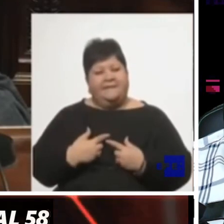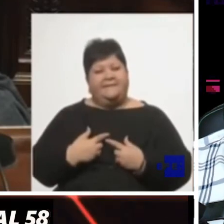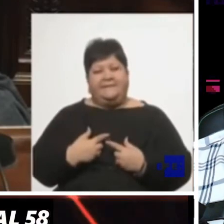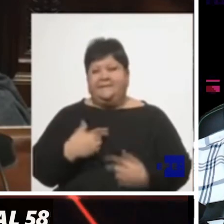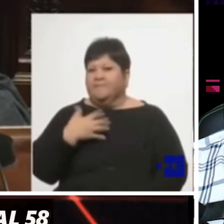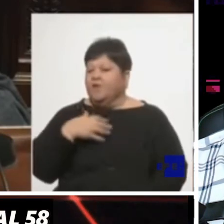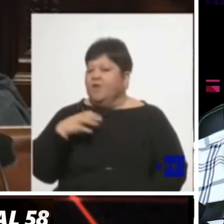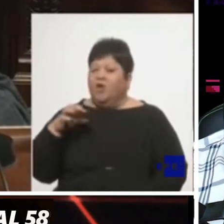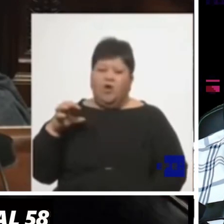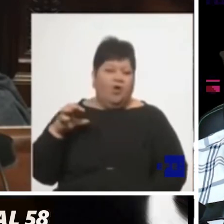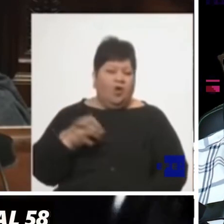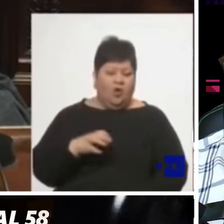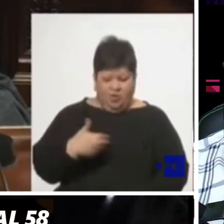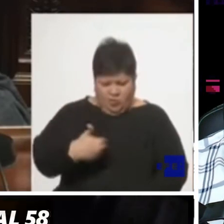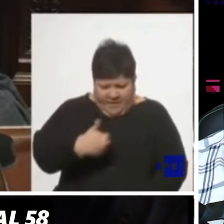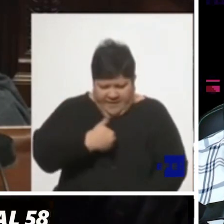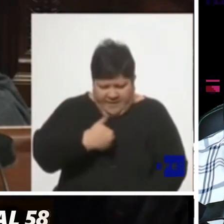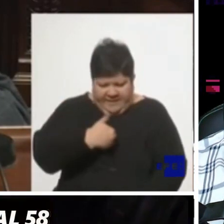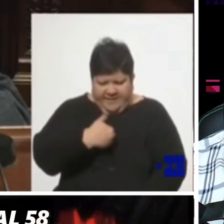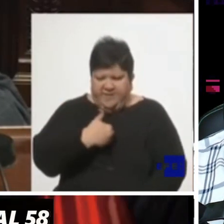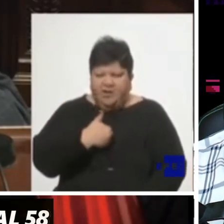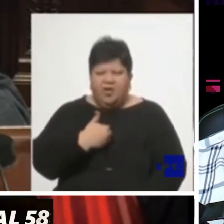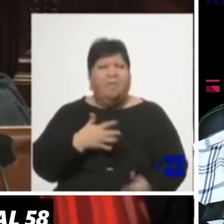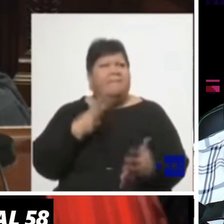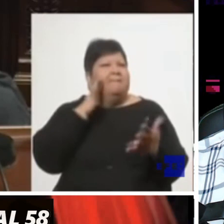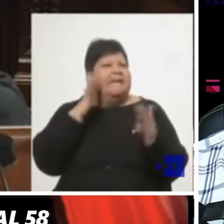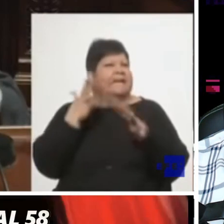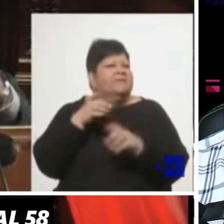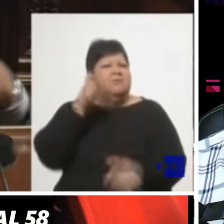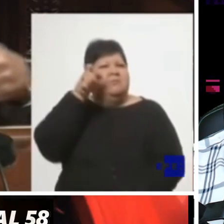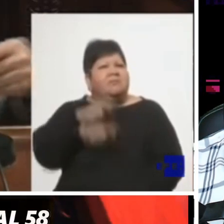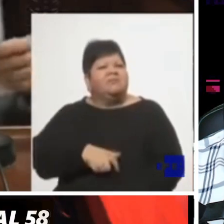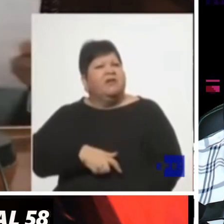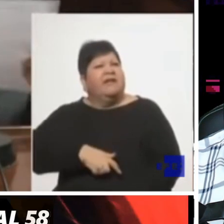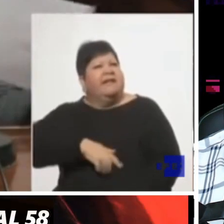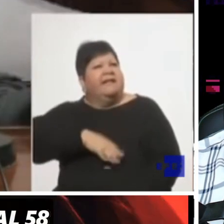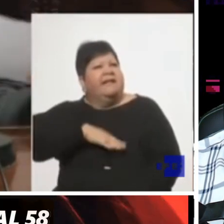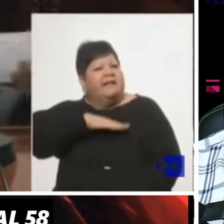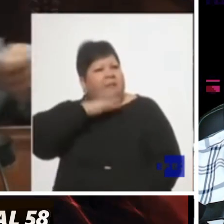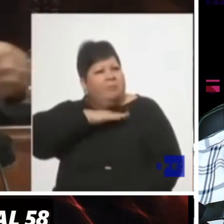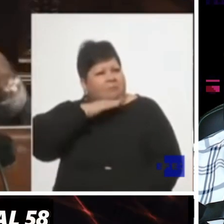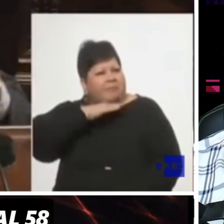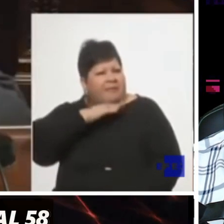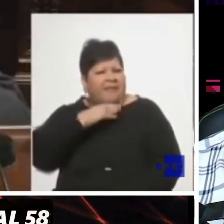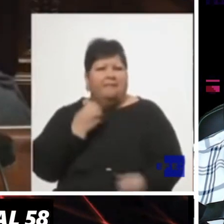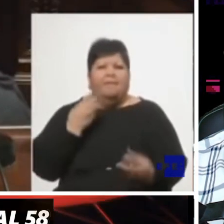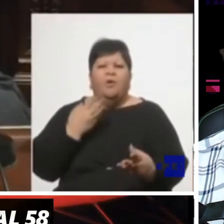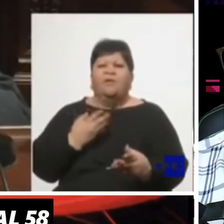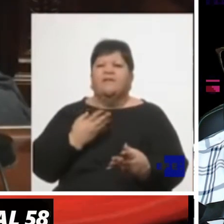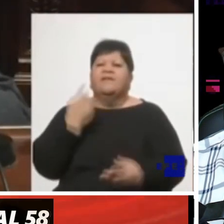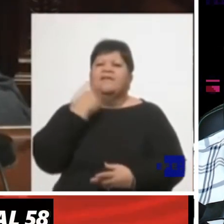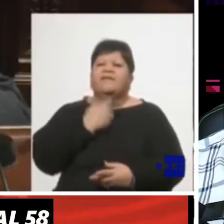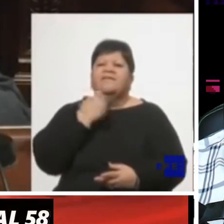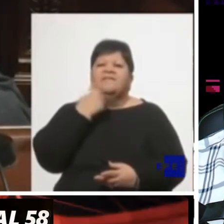Y el canciller Marcelo Ebrard le ha dicho a la cara que es la peor gestión en muchos